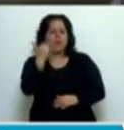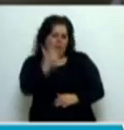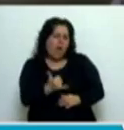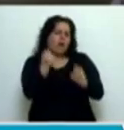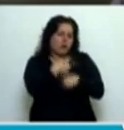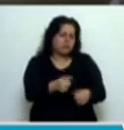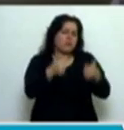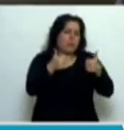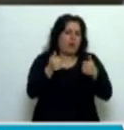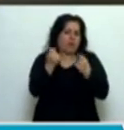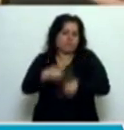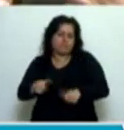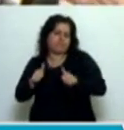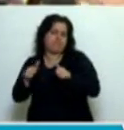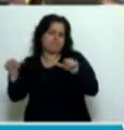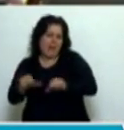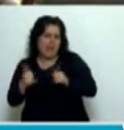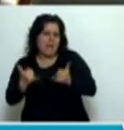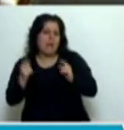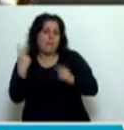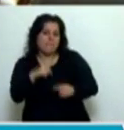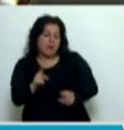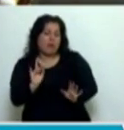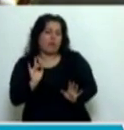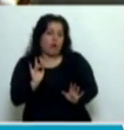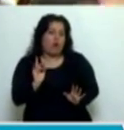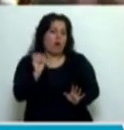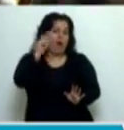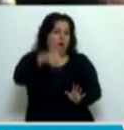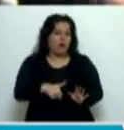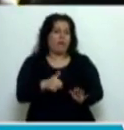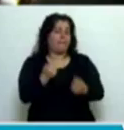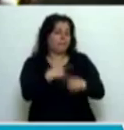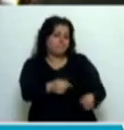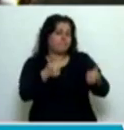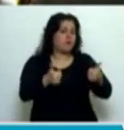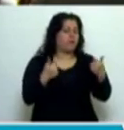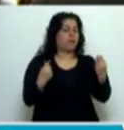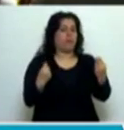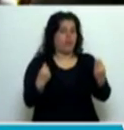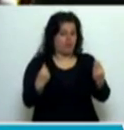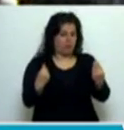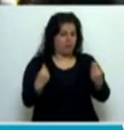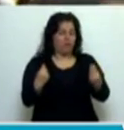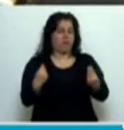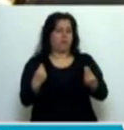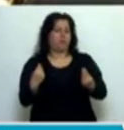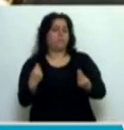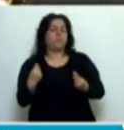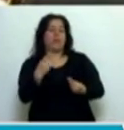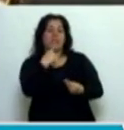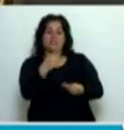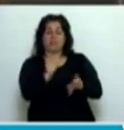las tiene. Ahora, ¿cuáles son las luces? ¿Cuáles son las luces?